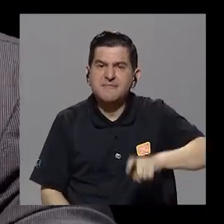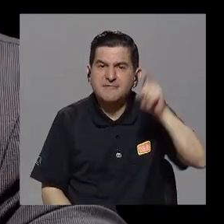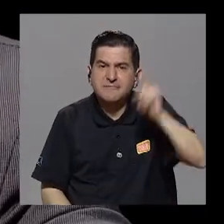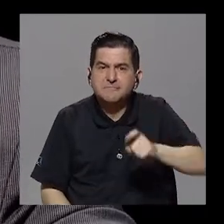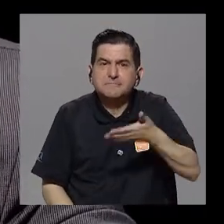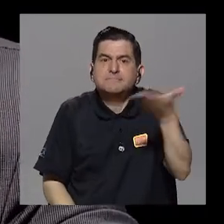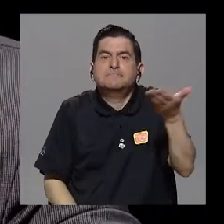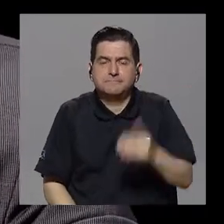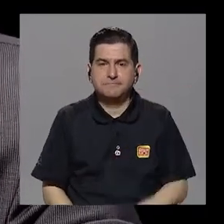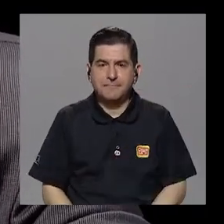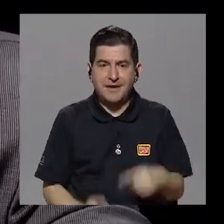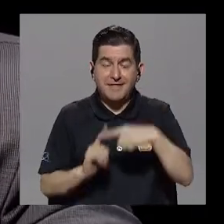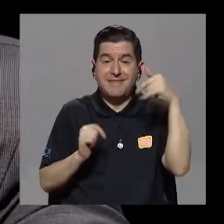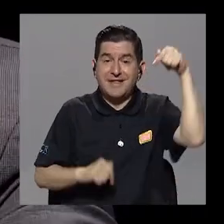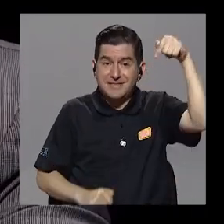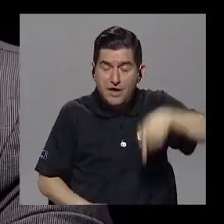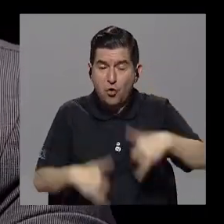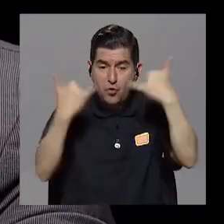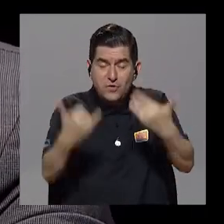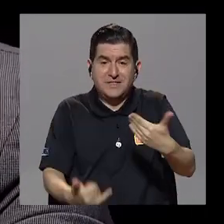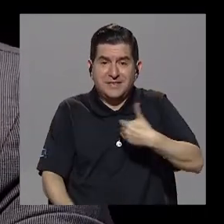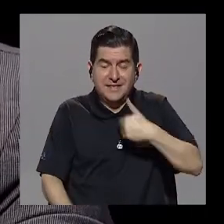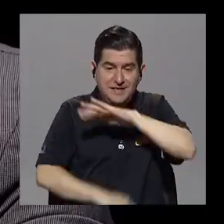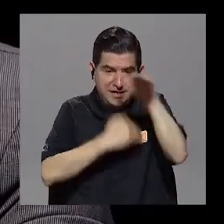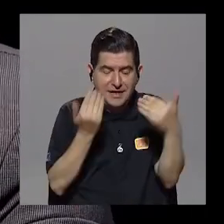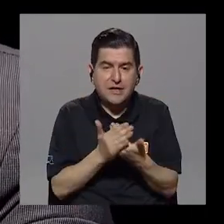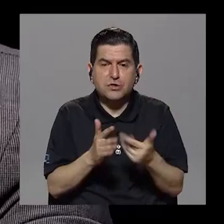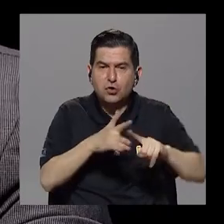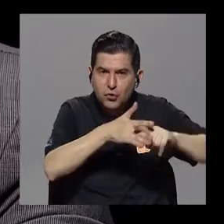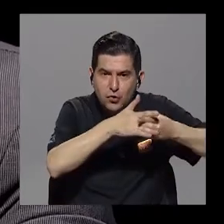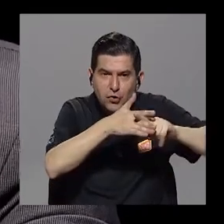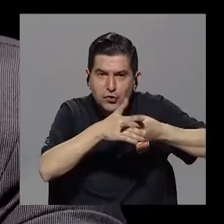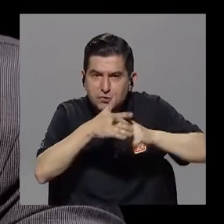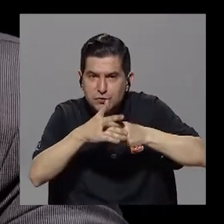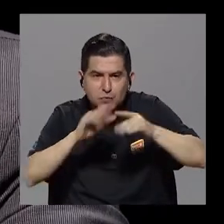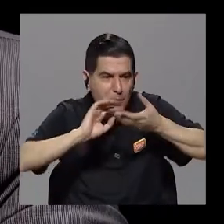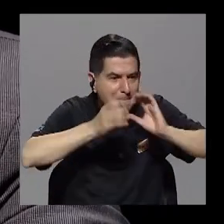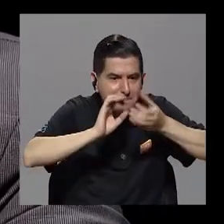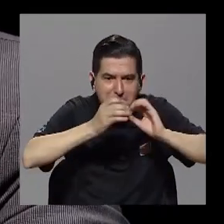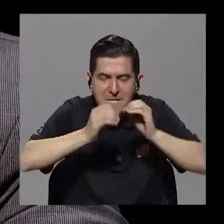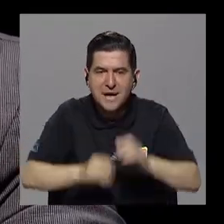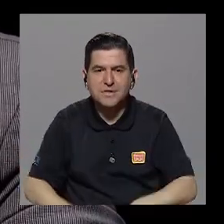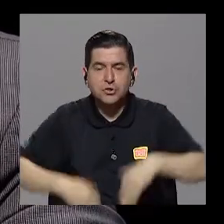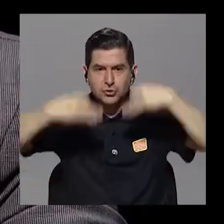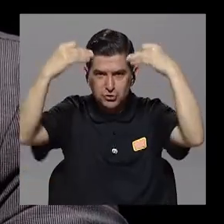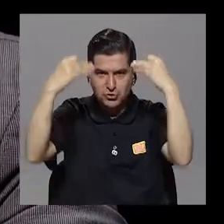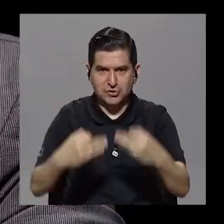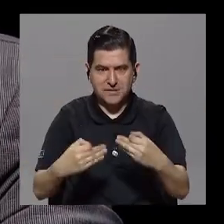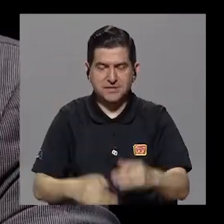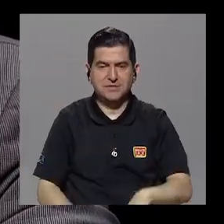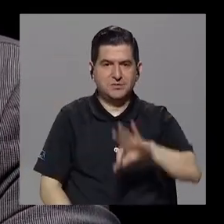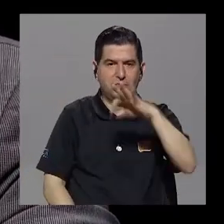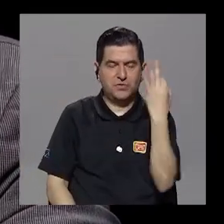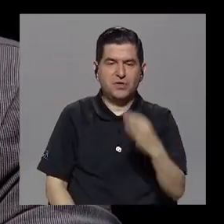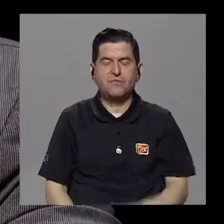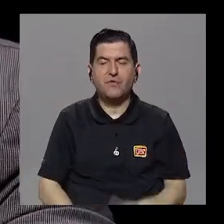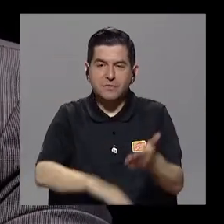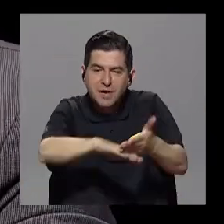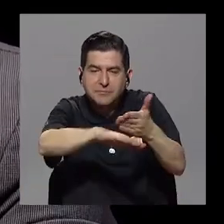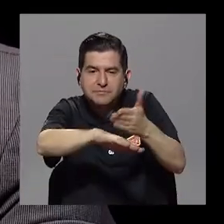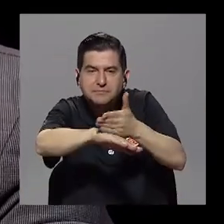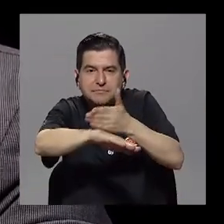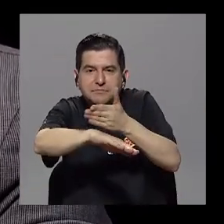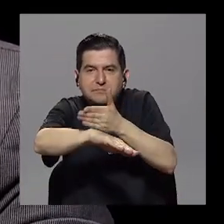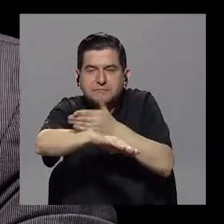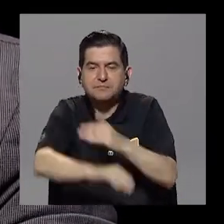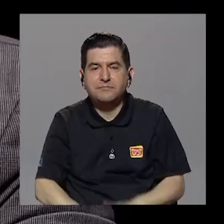necesitamos es, desde hoy, ya tenemos todos los instrumentos numéricos para tomar decisiones de manera gradual